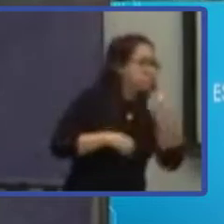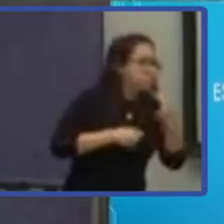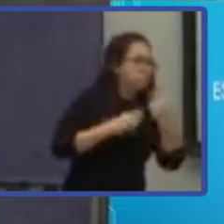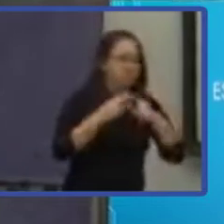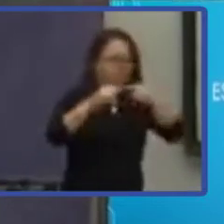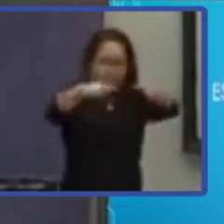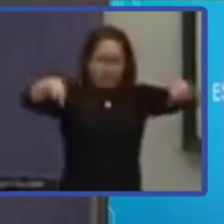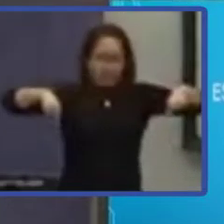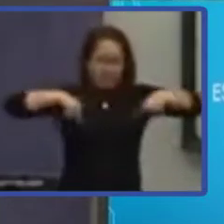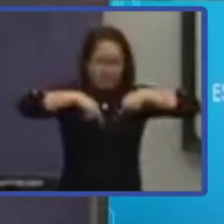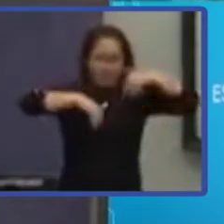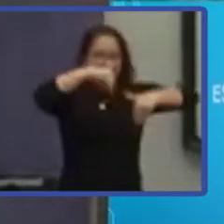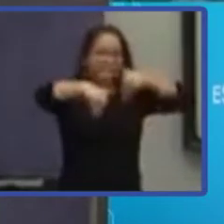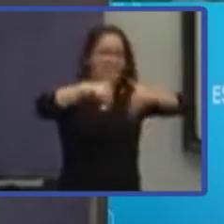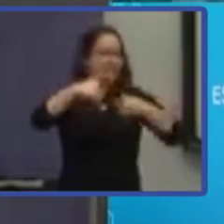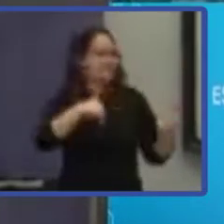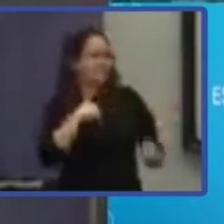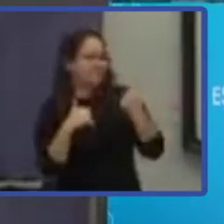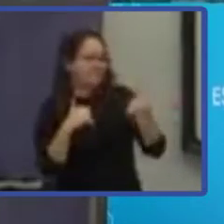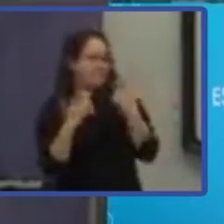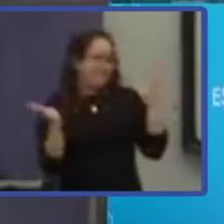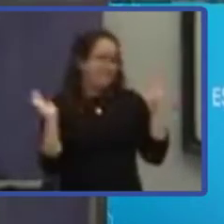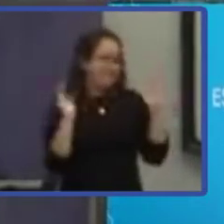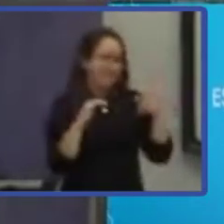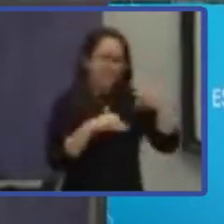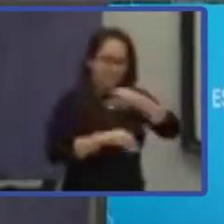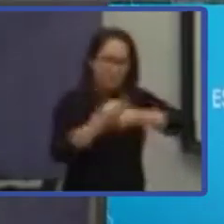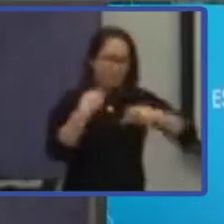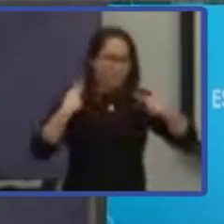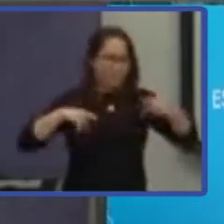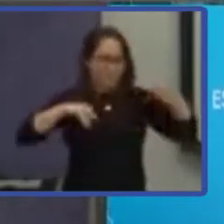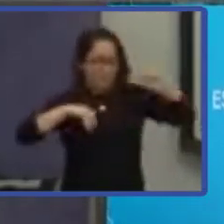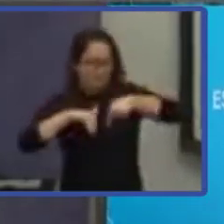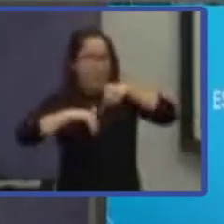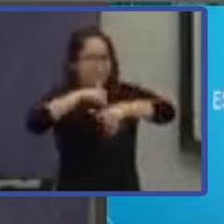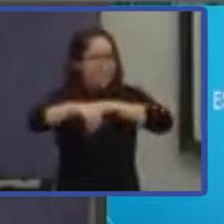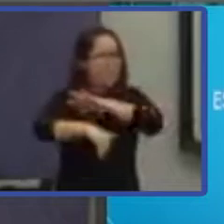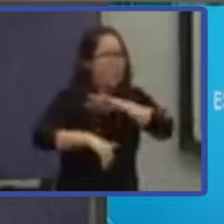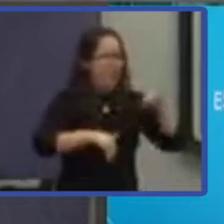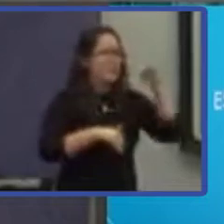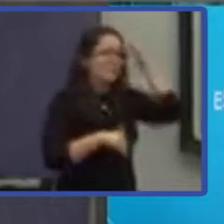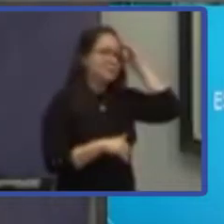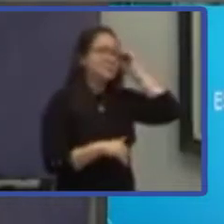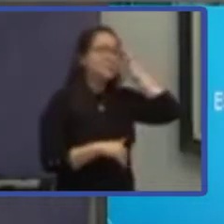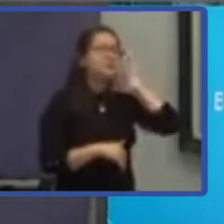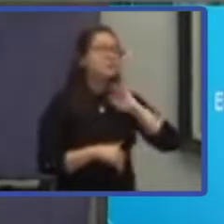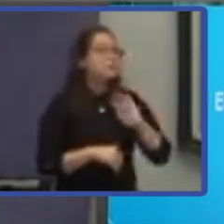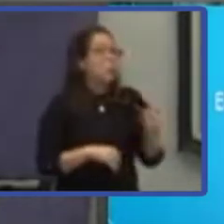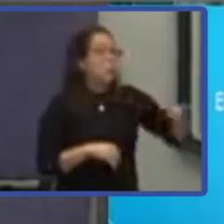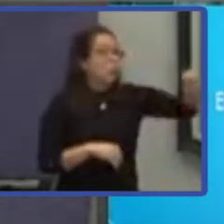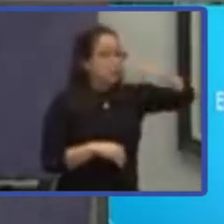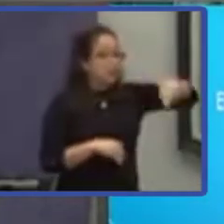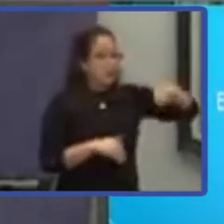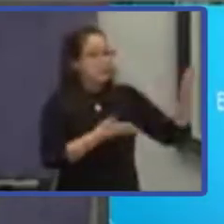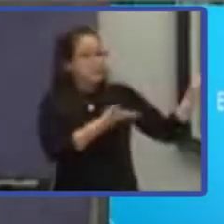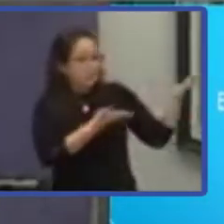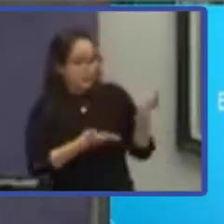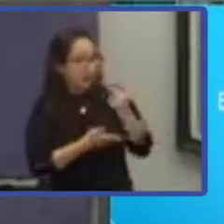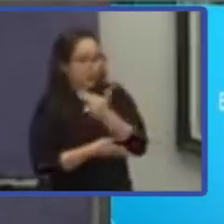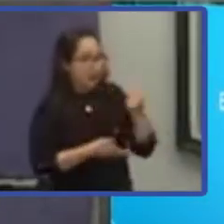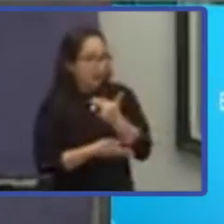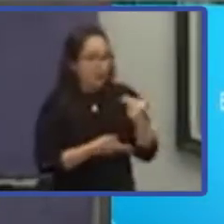donde caben todos los huéspedes. Y entonces ustedes llegan al hotel infinito y dicen,